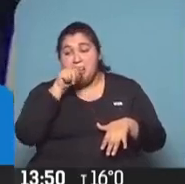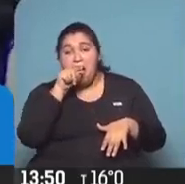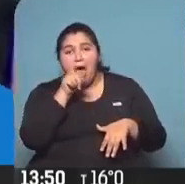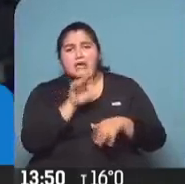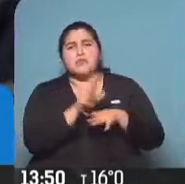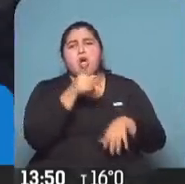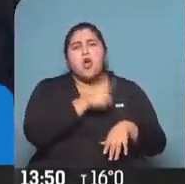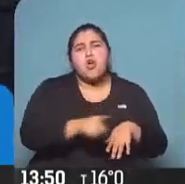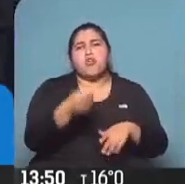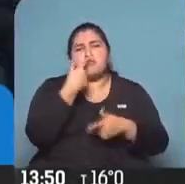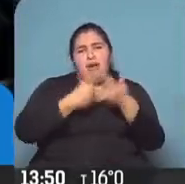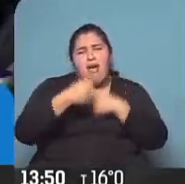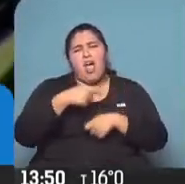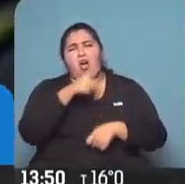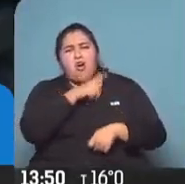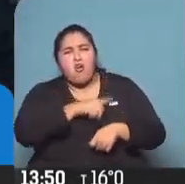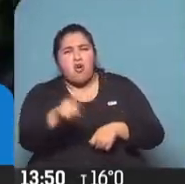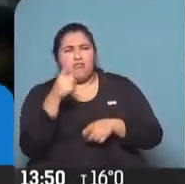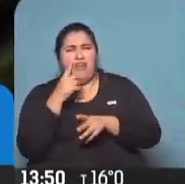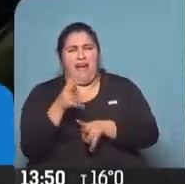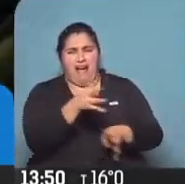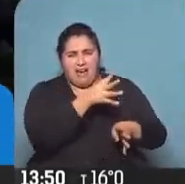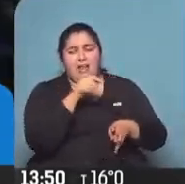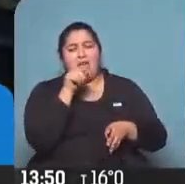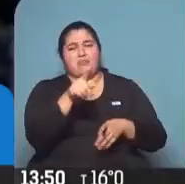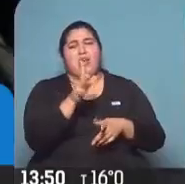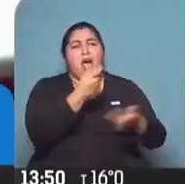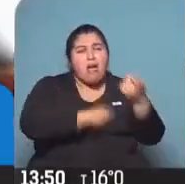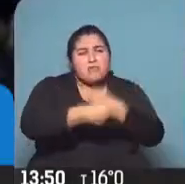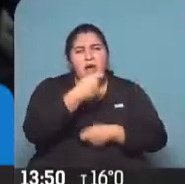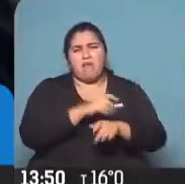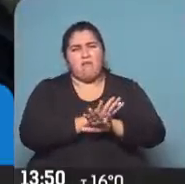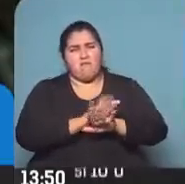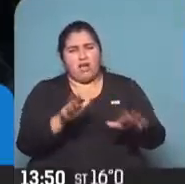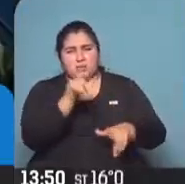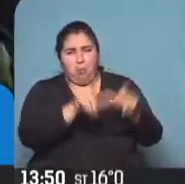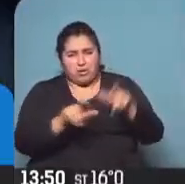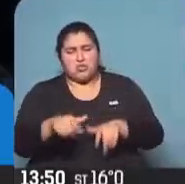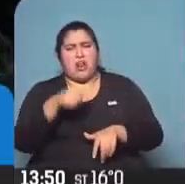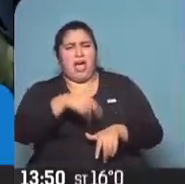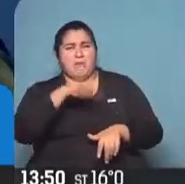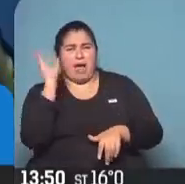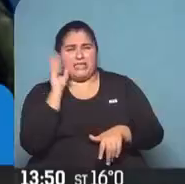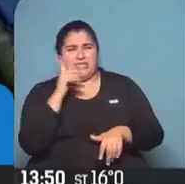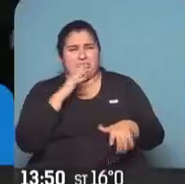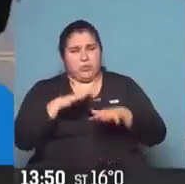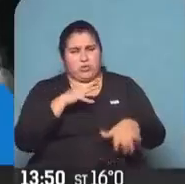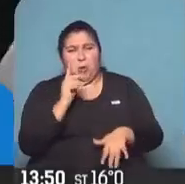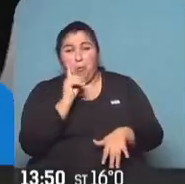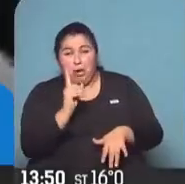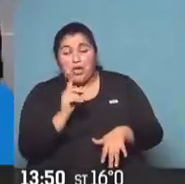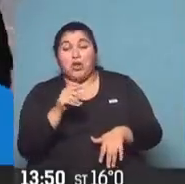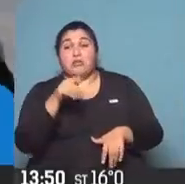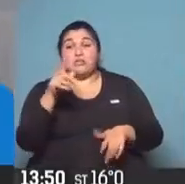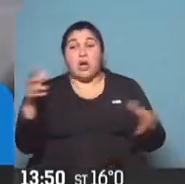de personas el caminito ciudad son hombres preparados